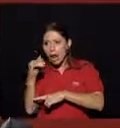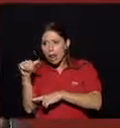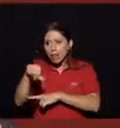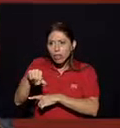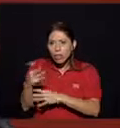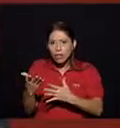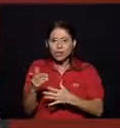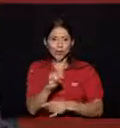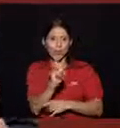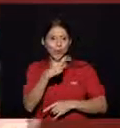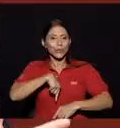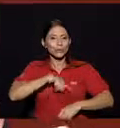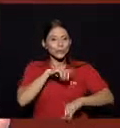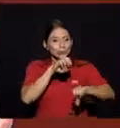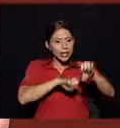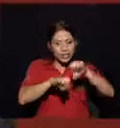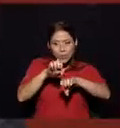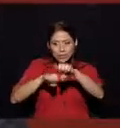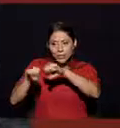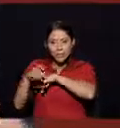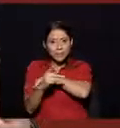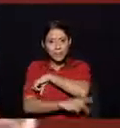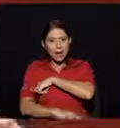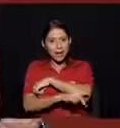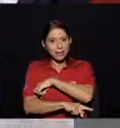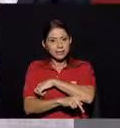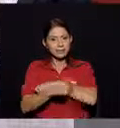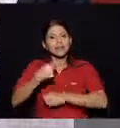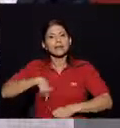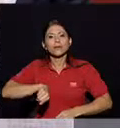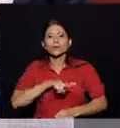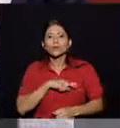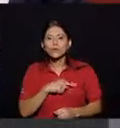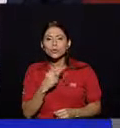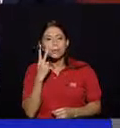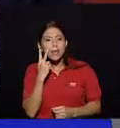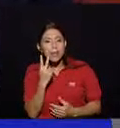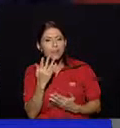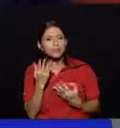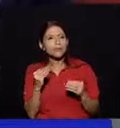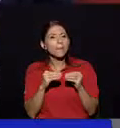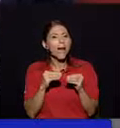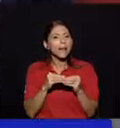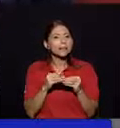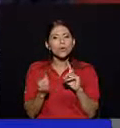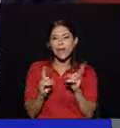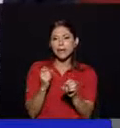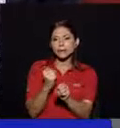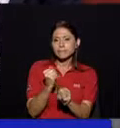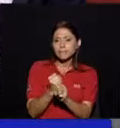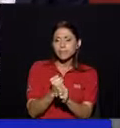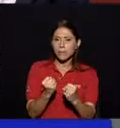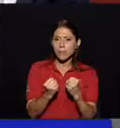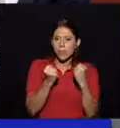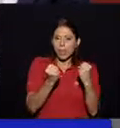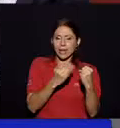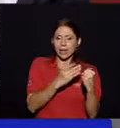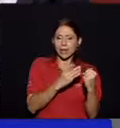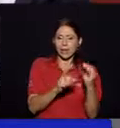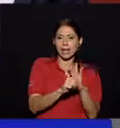decir si el gobierno va mal o no, sino la evaluación del país. Y hemos incursionado cada vez más en ver un poquito más el desempeño del